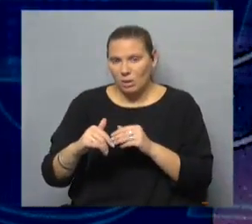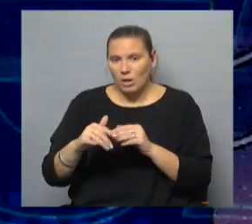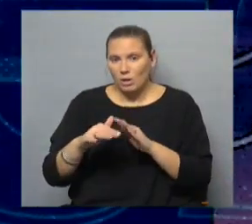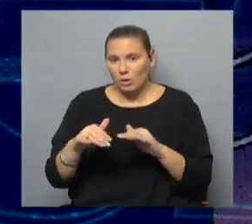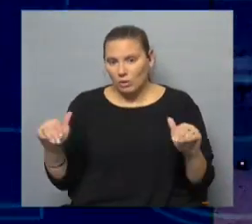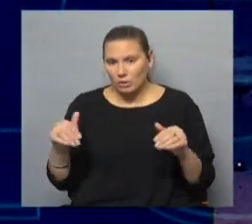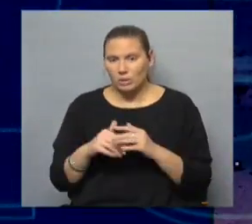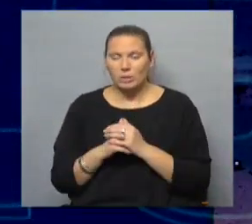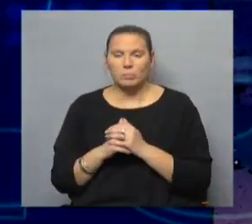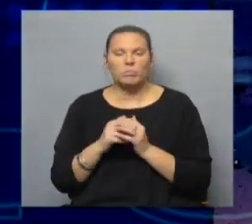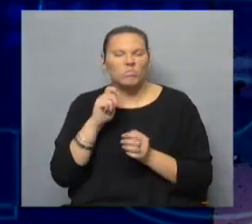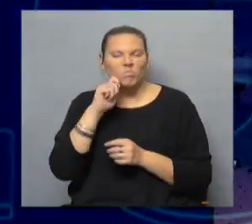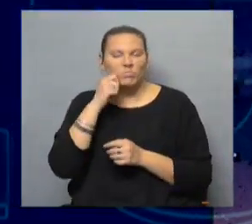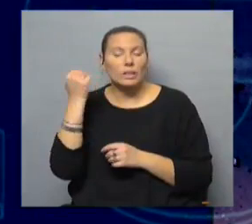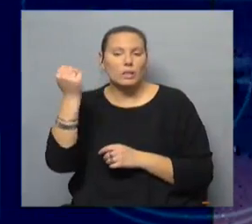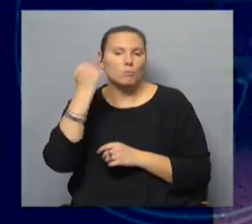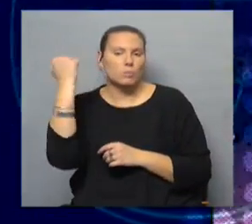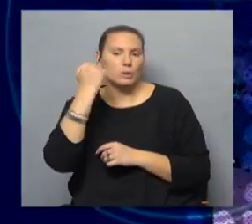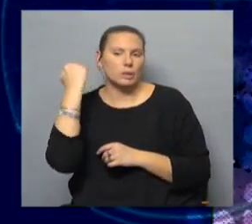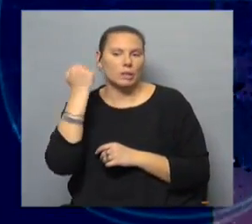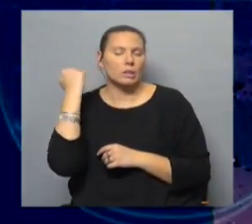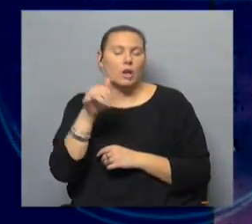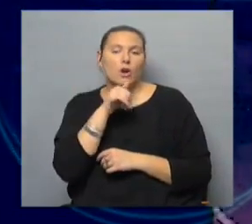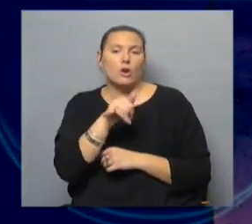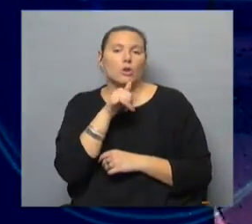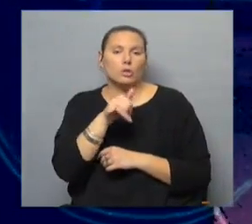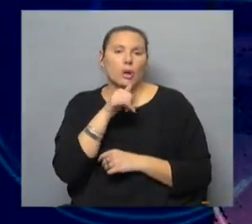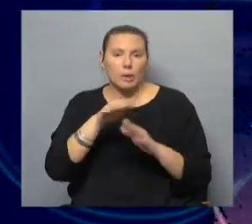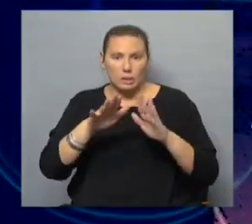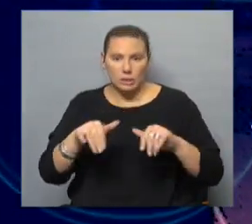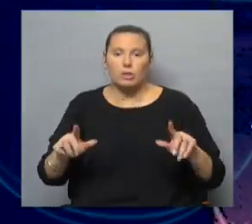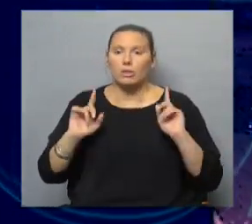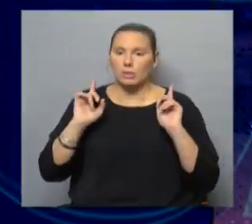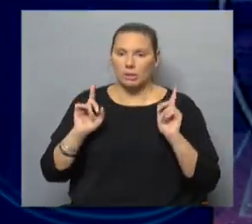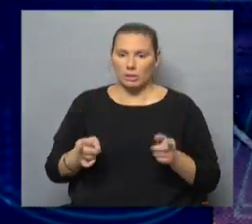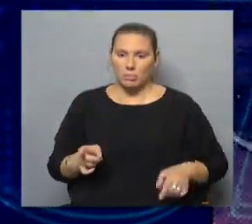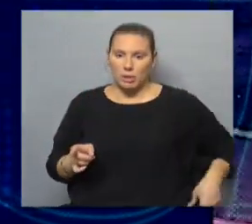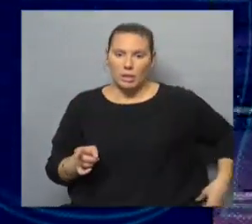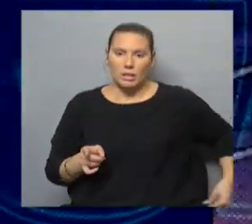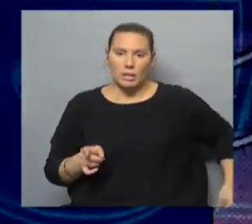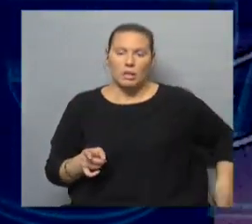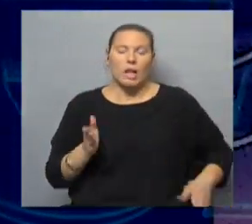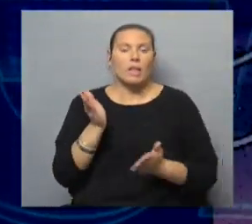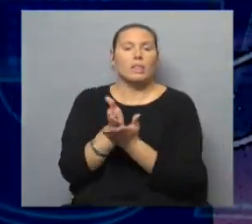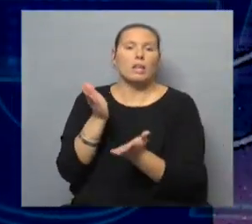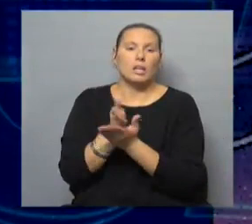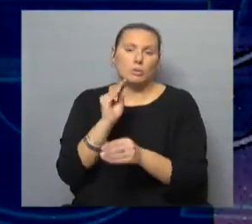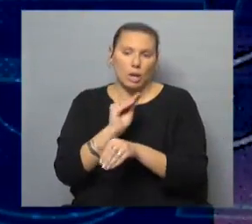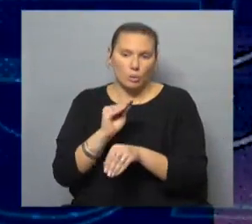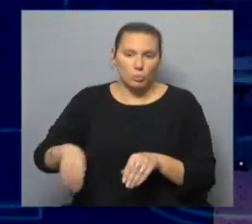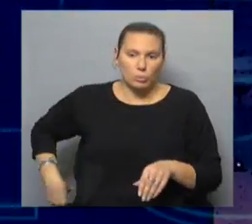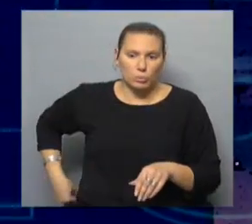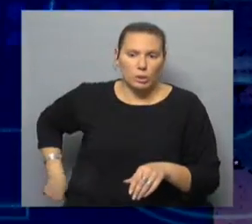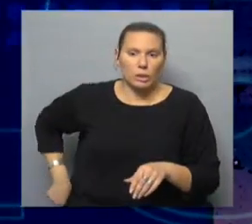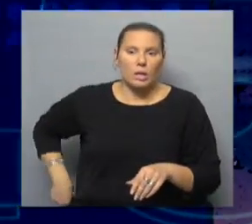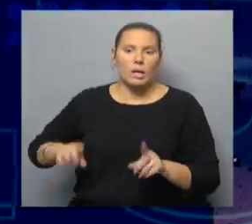ellas. Qué lindo y qué importante esto que nos comentás, de que los niños también tienen este derecho a la cultura y también